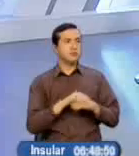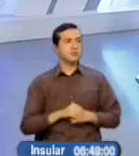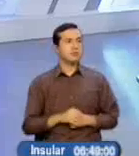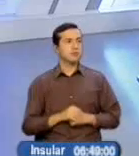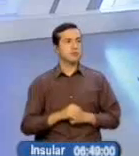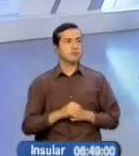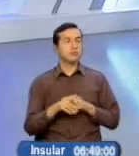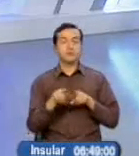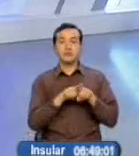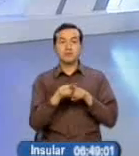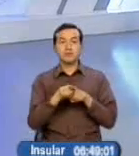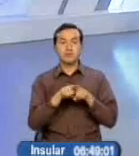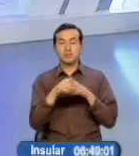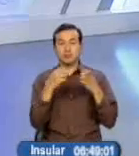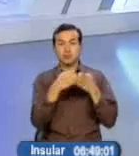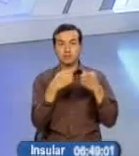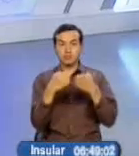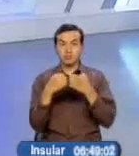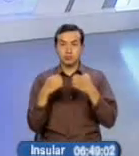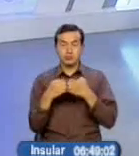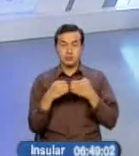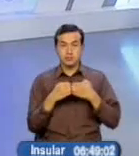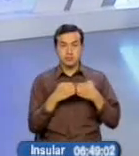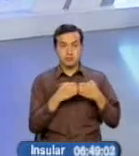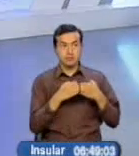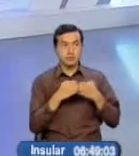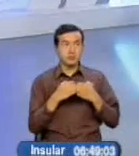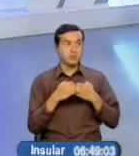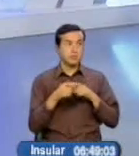hecho de que es una competencia en equipos. Y no es que